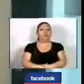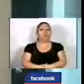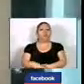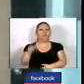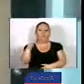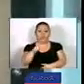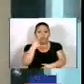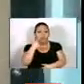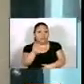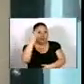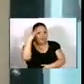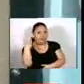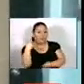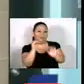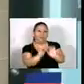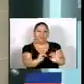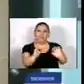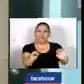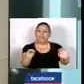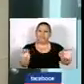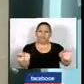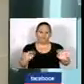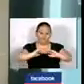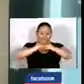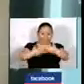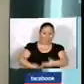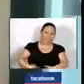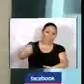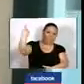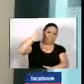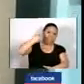actualidad hay niñas que están enfrentando embarazos impuestos.